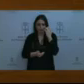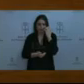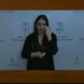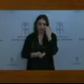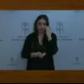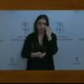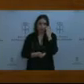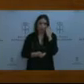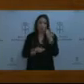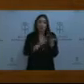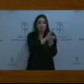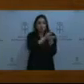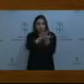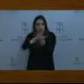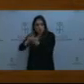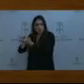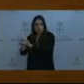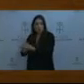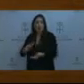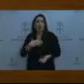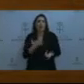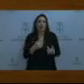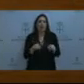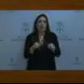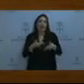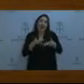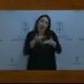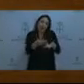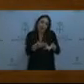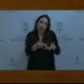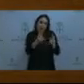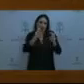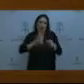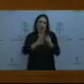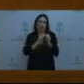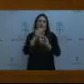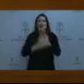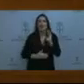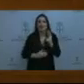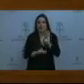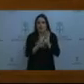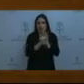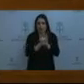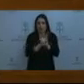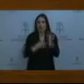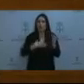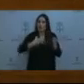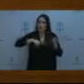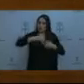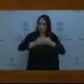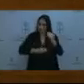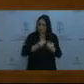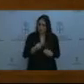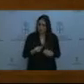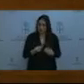Esa compilación podría dar un poco de luz sobre los límites legales con los que podríamos trabajar y que